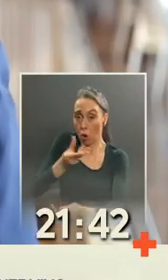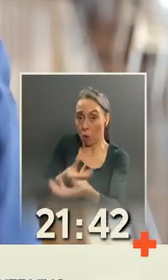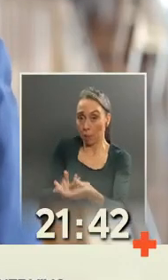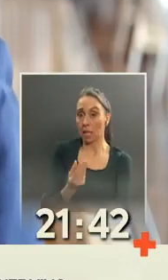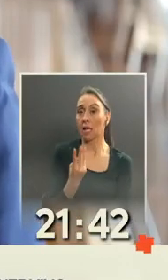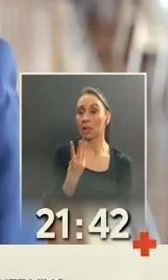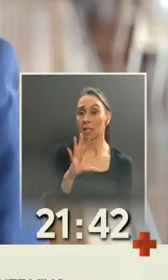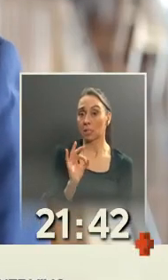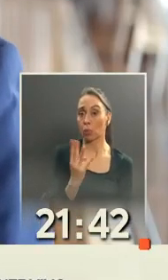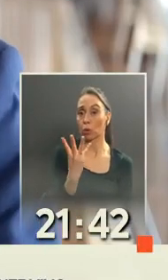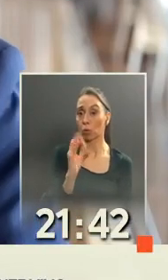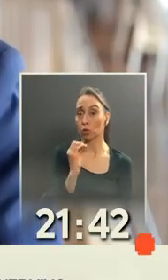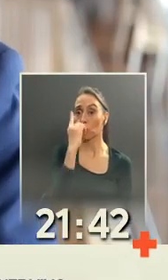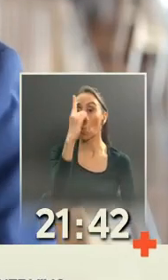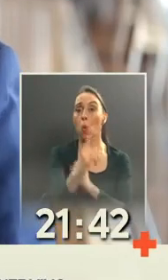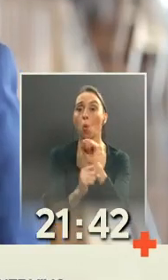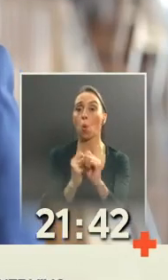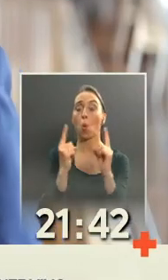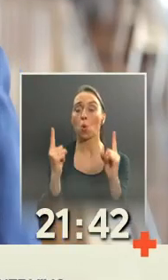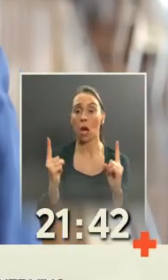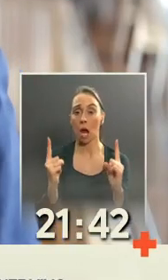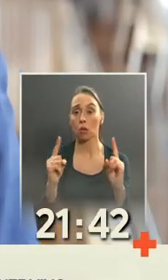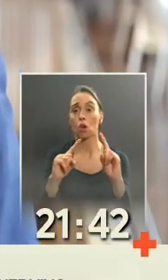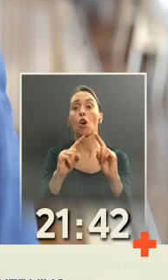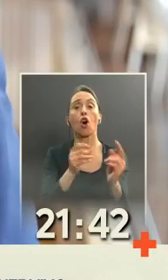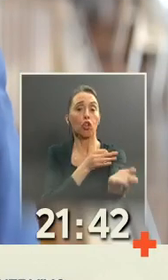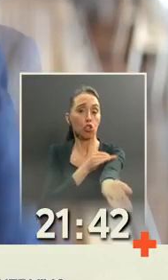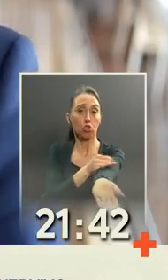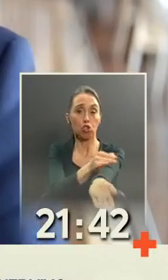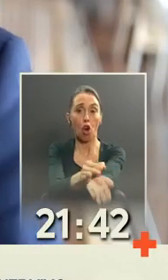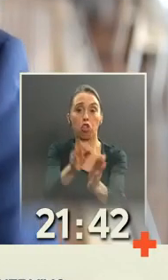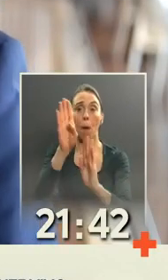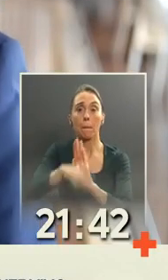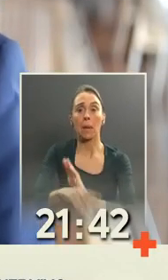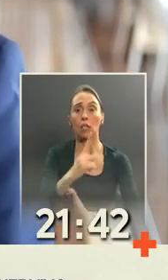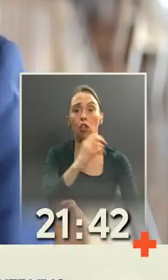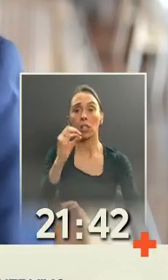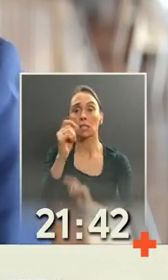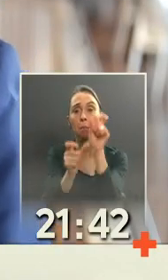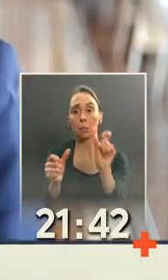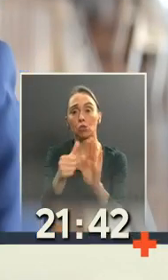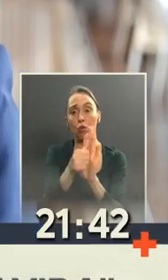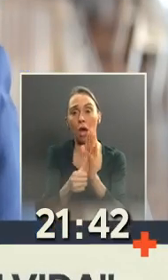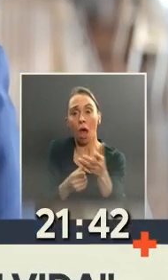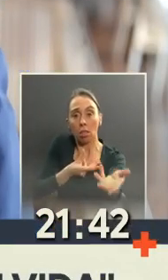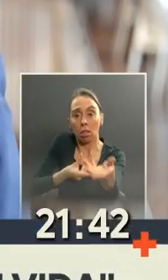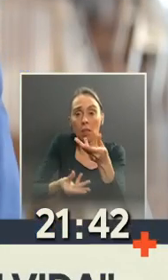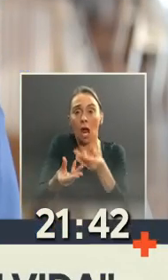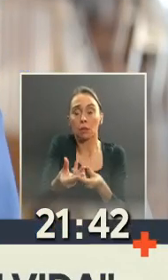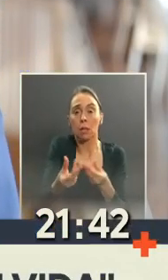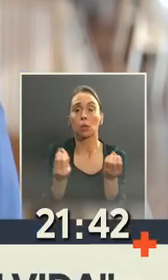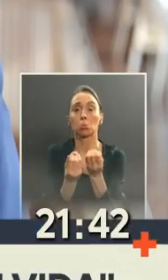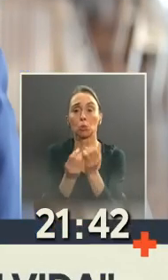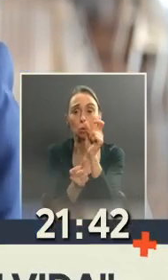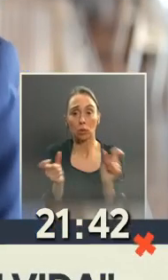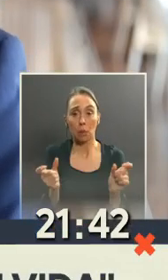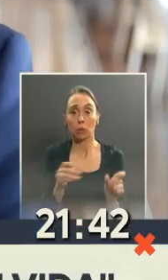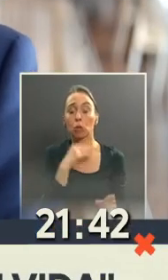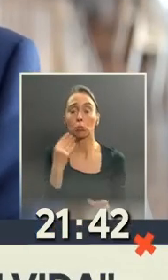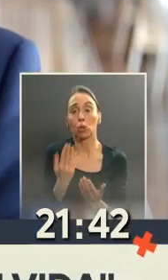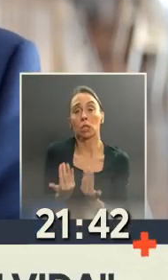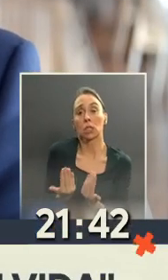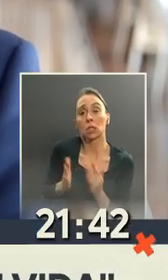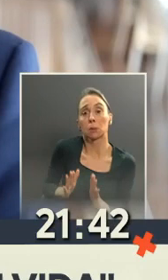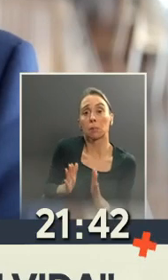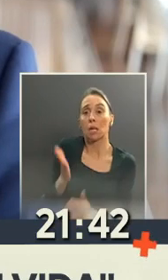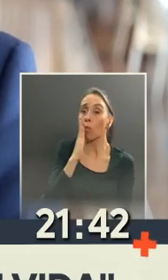400 trasplantes al año y en total, en todo el país, no hacemos más de 100. Dado que tenemos tantas personas que fallecen por esperar,